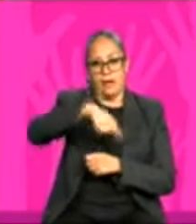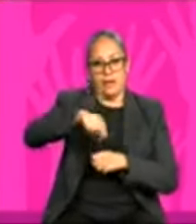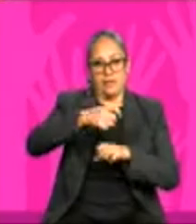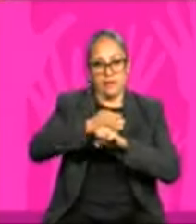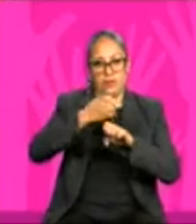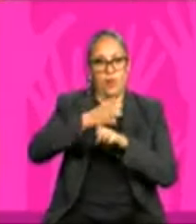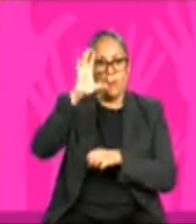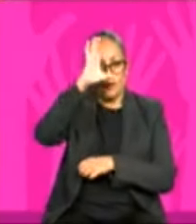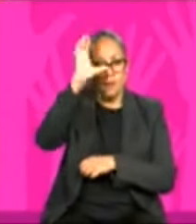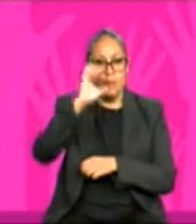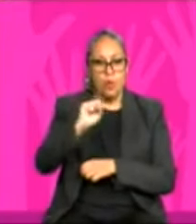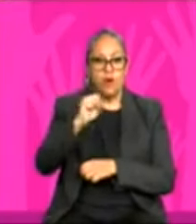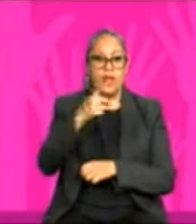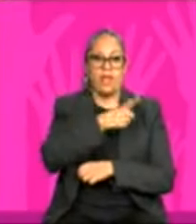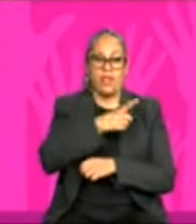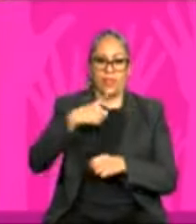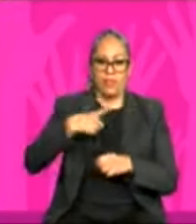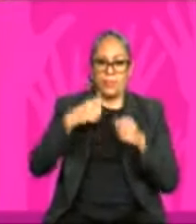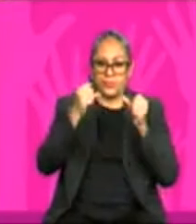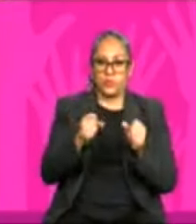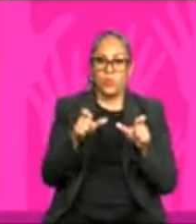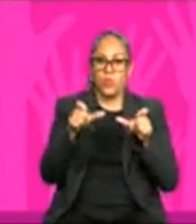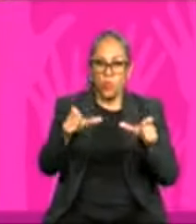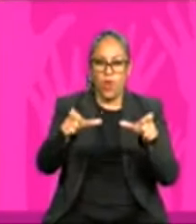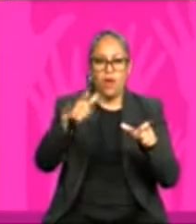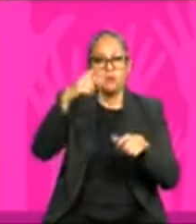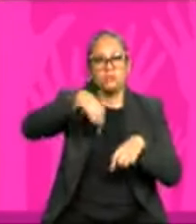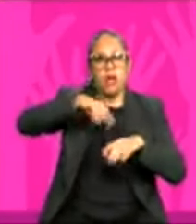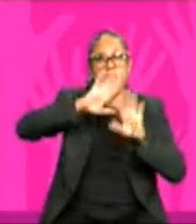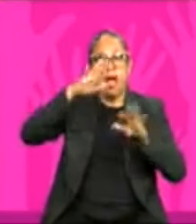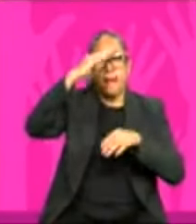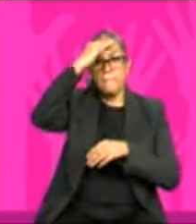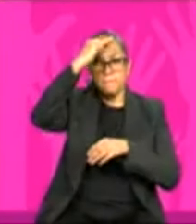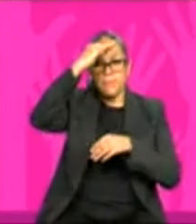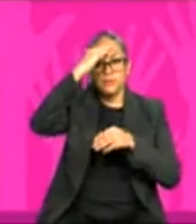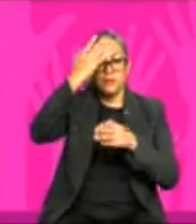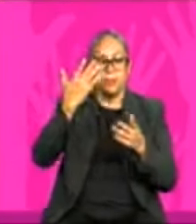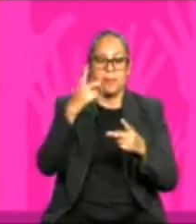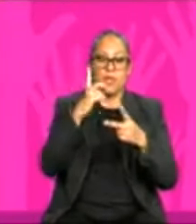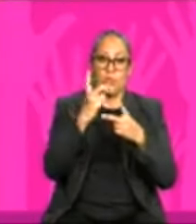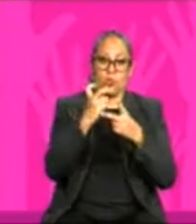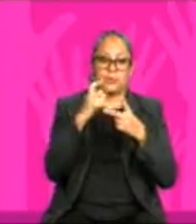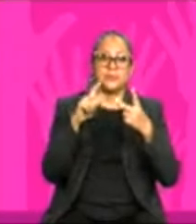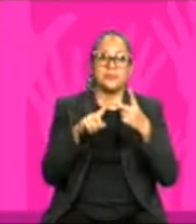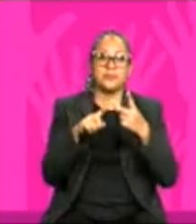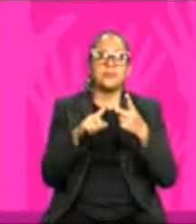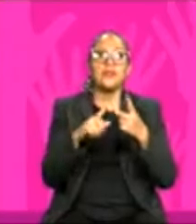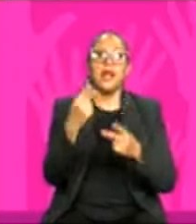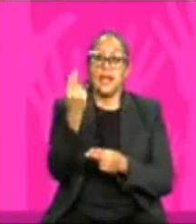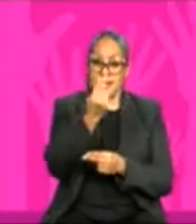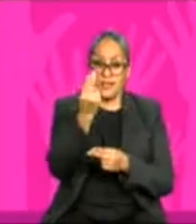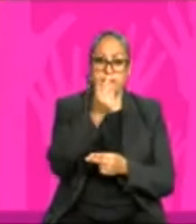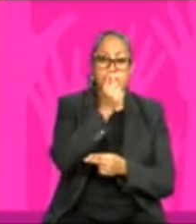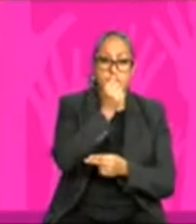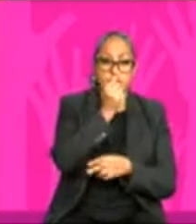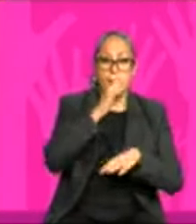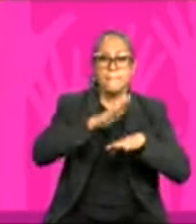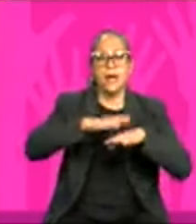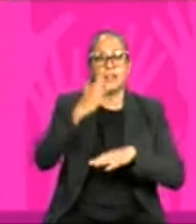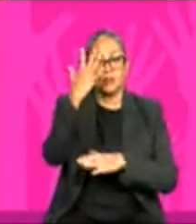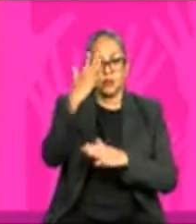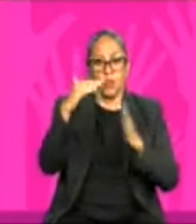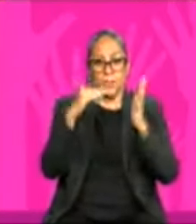con 50 corredores seguros que ya tenemos diseñados e identificados. Dos, tendremos una fuerza policíaca de más de